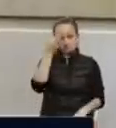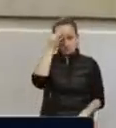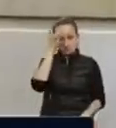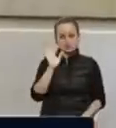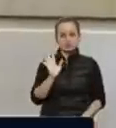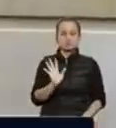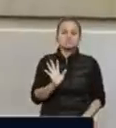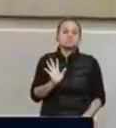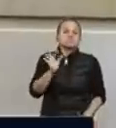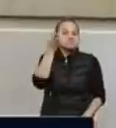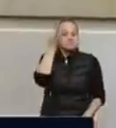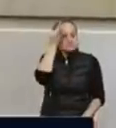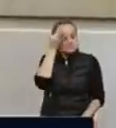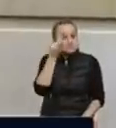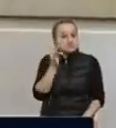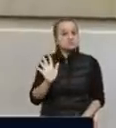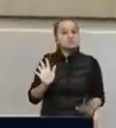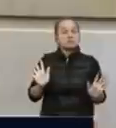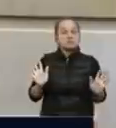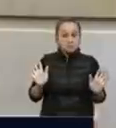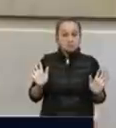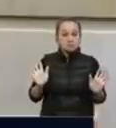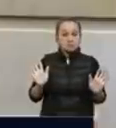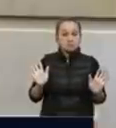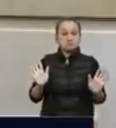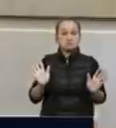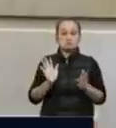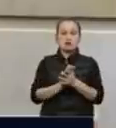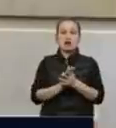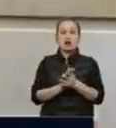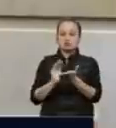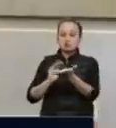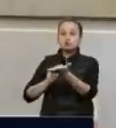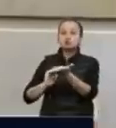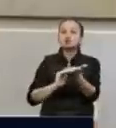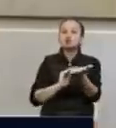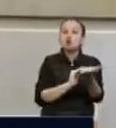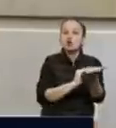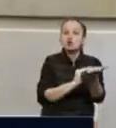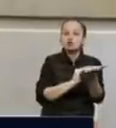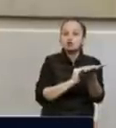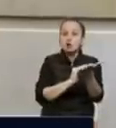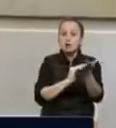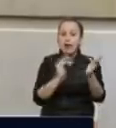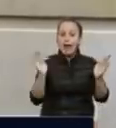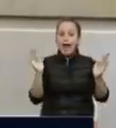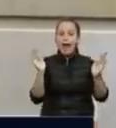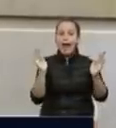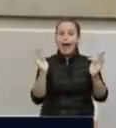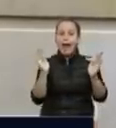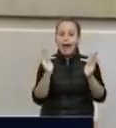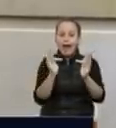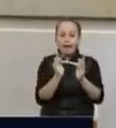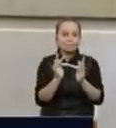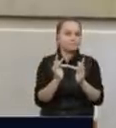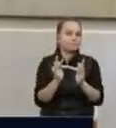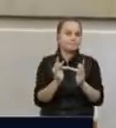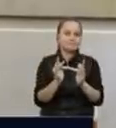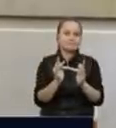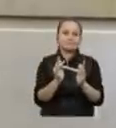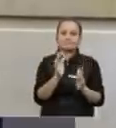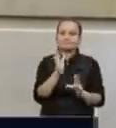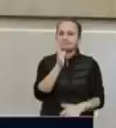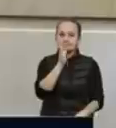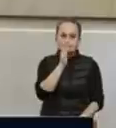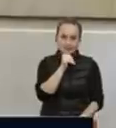Que probablemente medidas que se adoptaron no lograron su cometido.